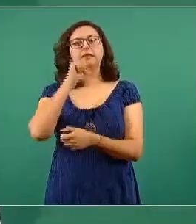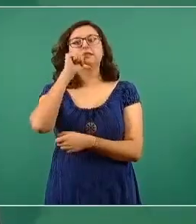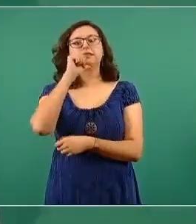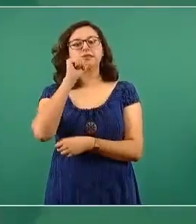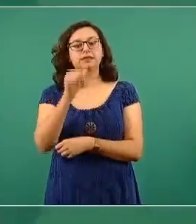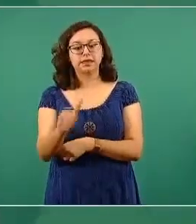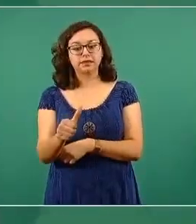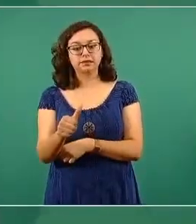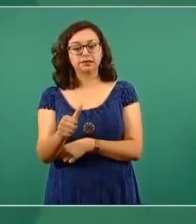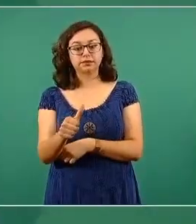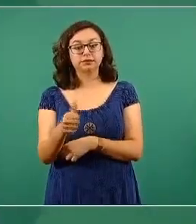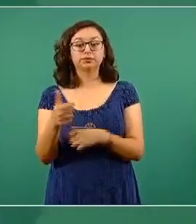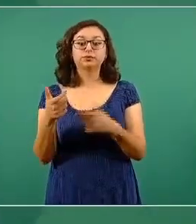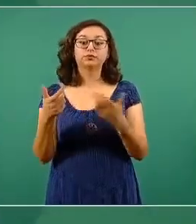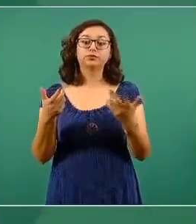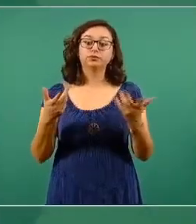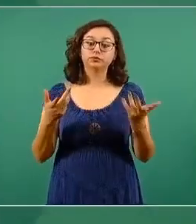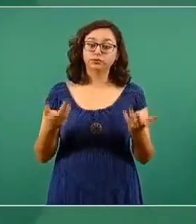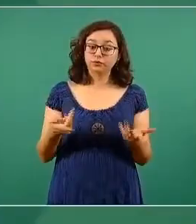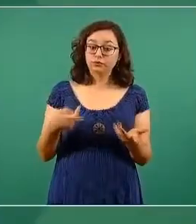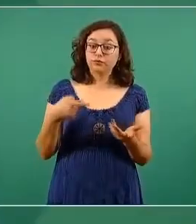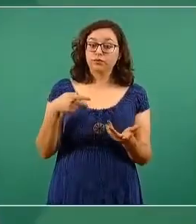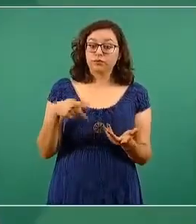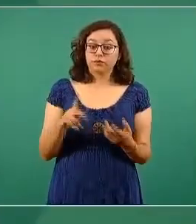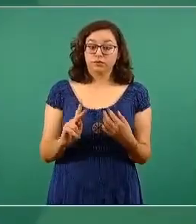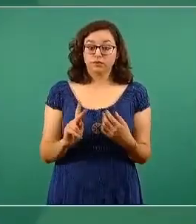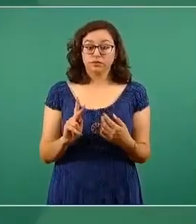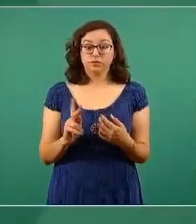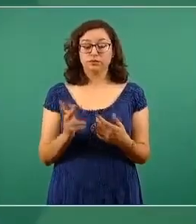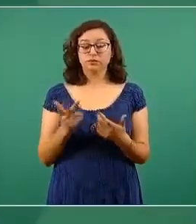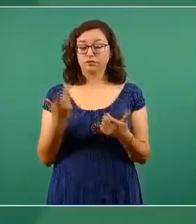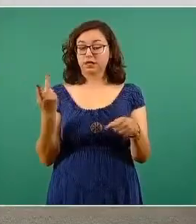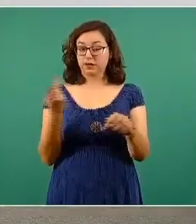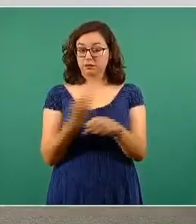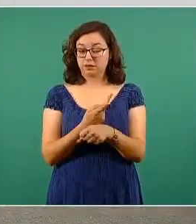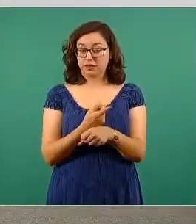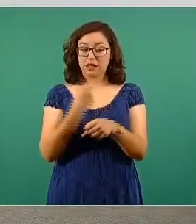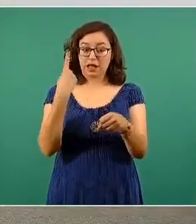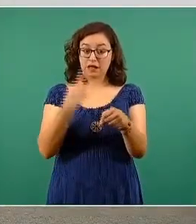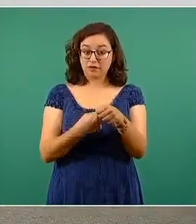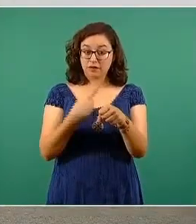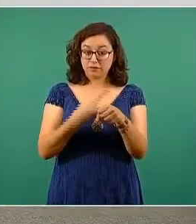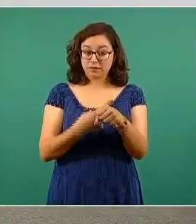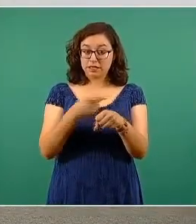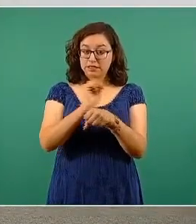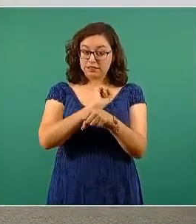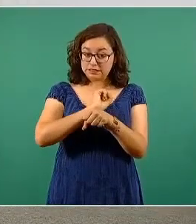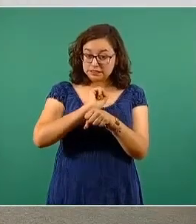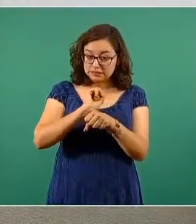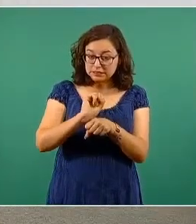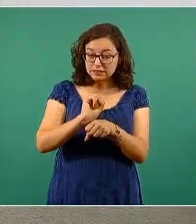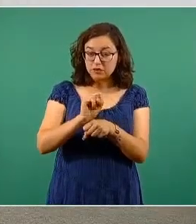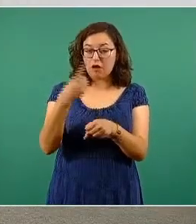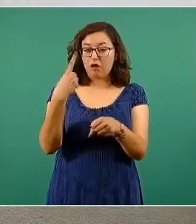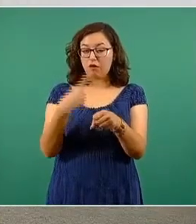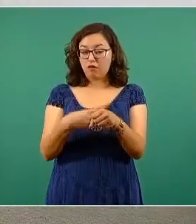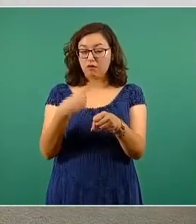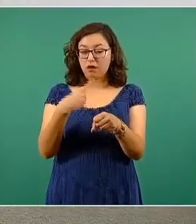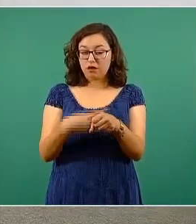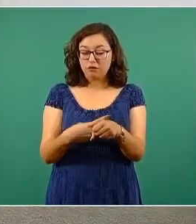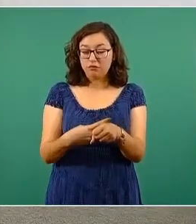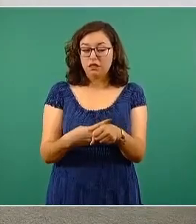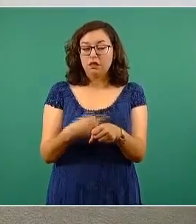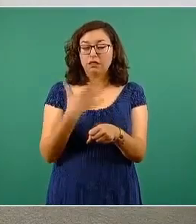de la vacuna para no desarrollar enfermedad, digamos, leve o moderada, o al menos sintomática, pues sabemos